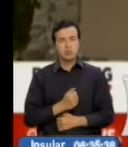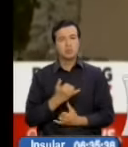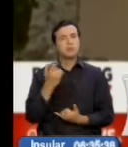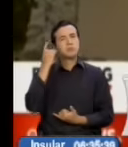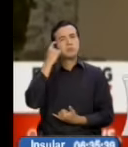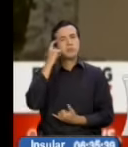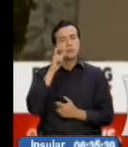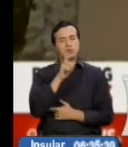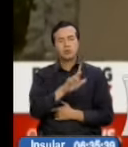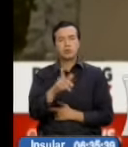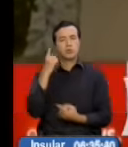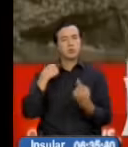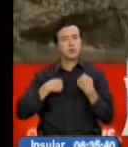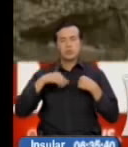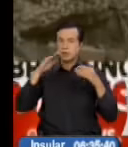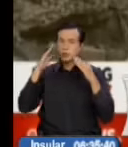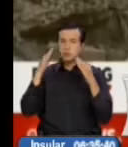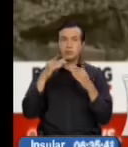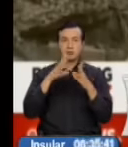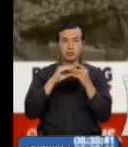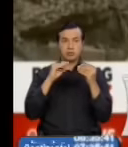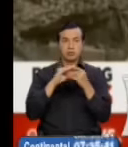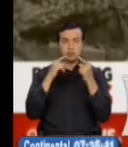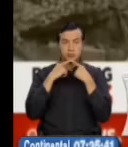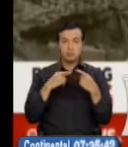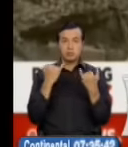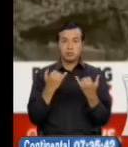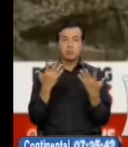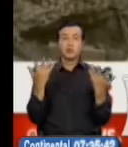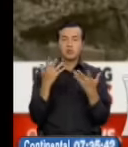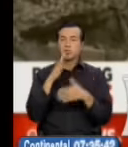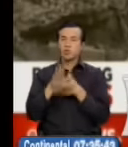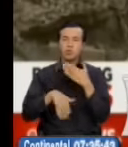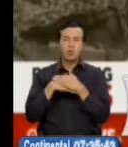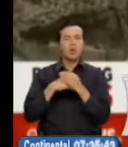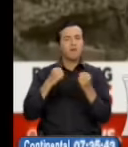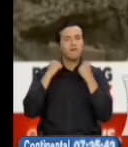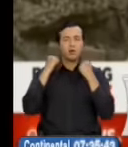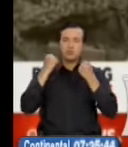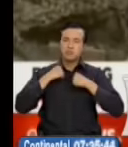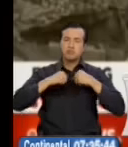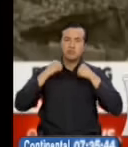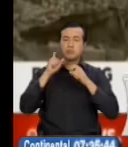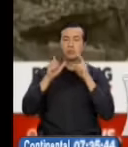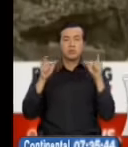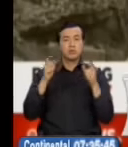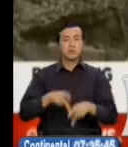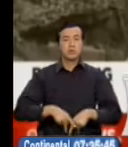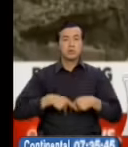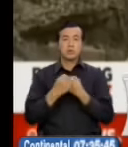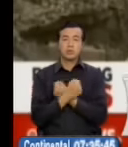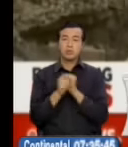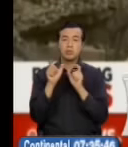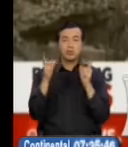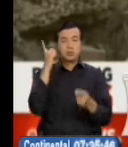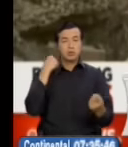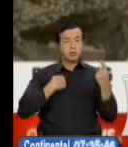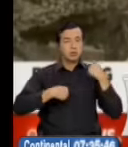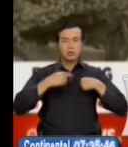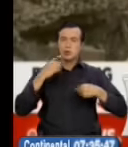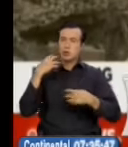con todas las víctimas. Dice textualmente: en este momento tenemos que emplear todas nuestras fuerzas para salvar vidas humanas, atender a los heridos